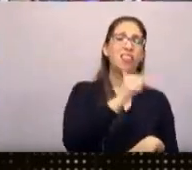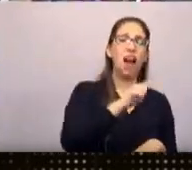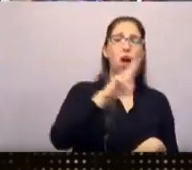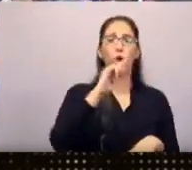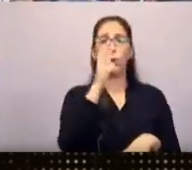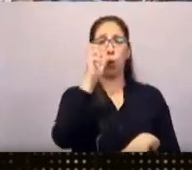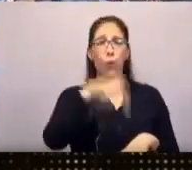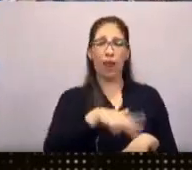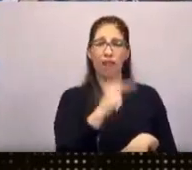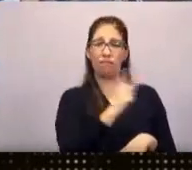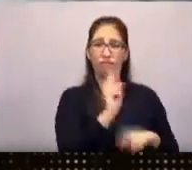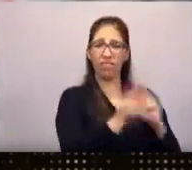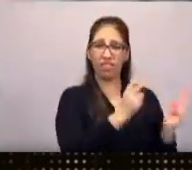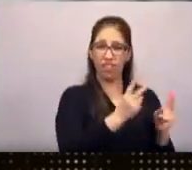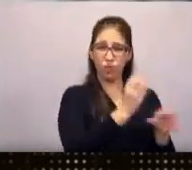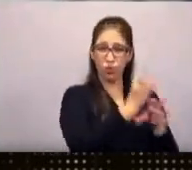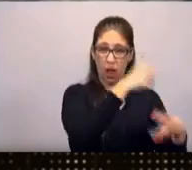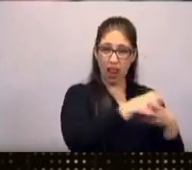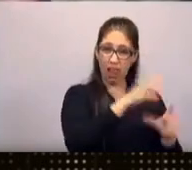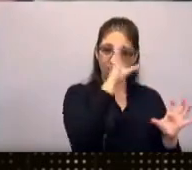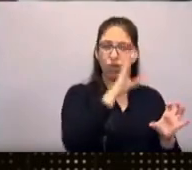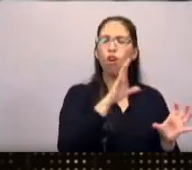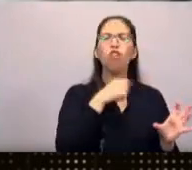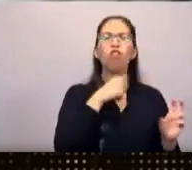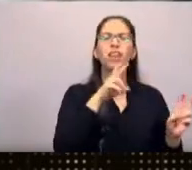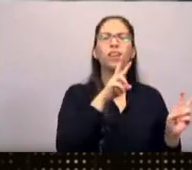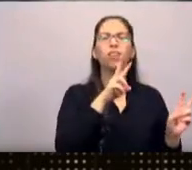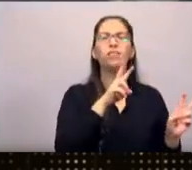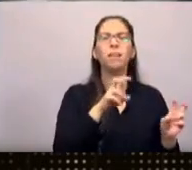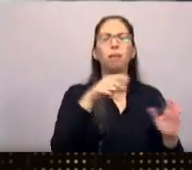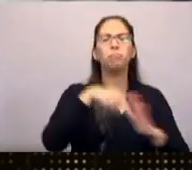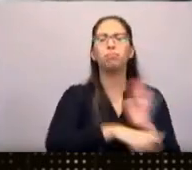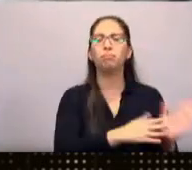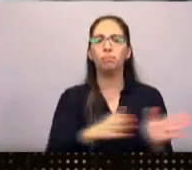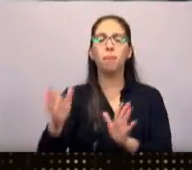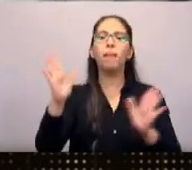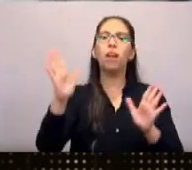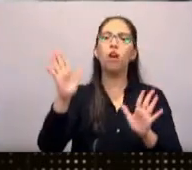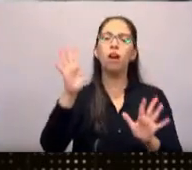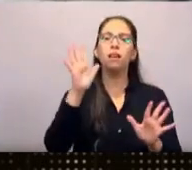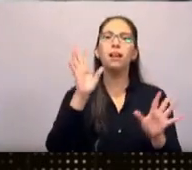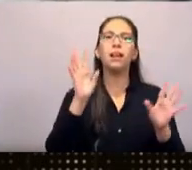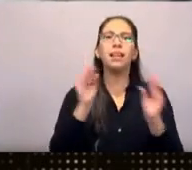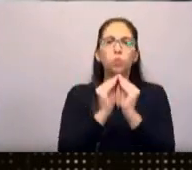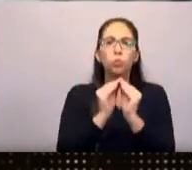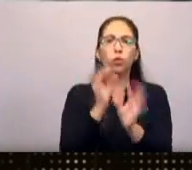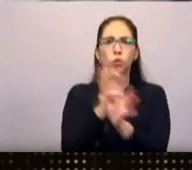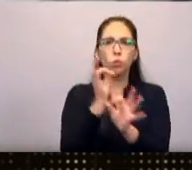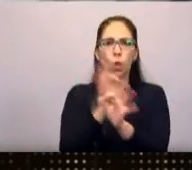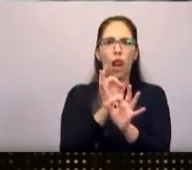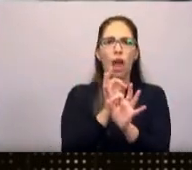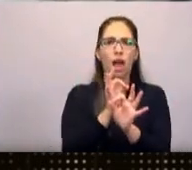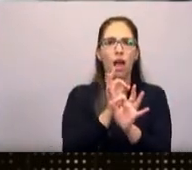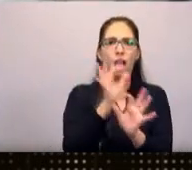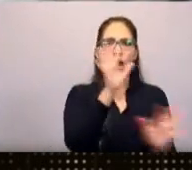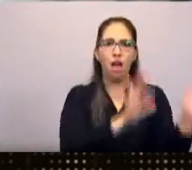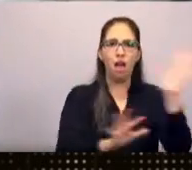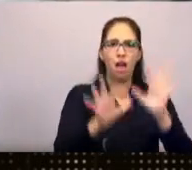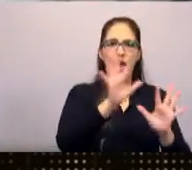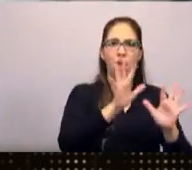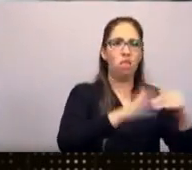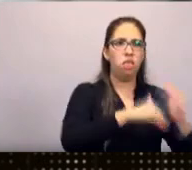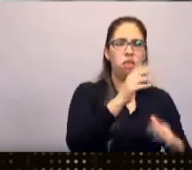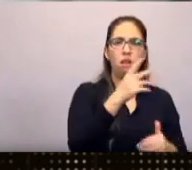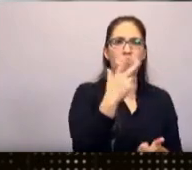todo ya lo conocemos no quiero pasar por ahí quiero decir simplemente la infraestructura escolar no los salarios del sistema educativo